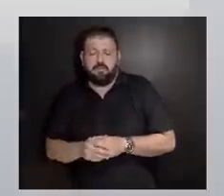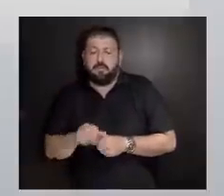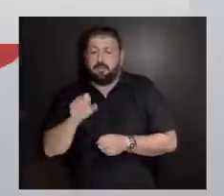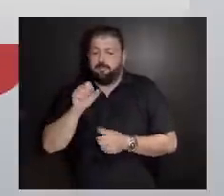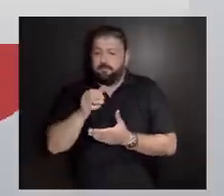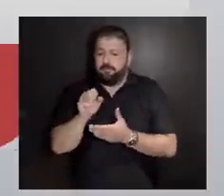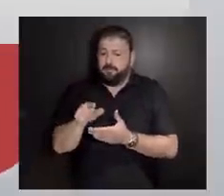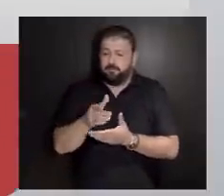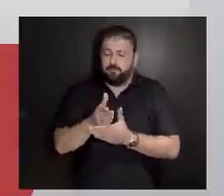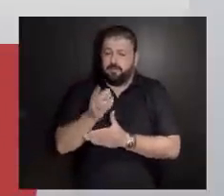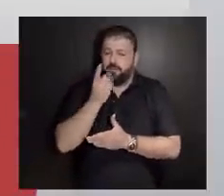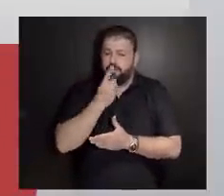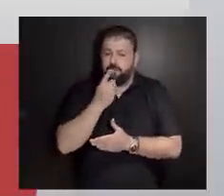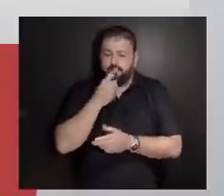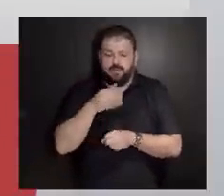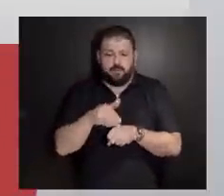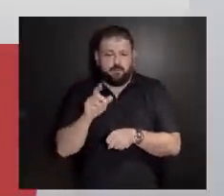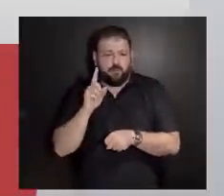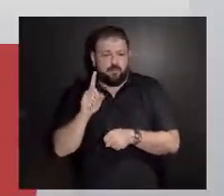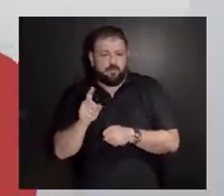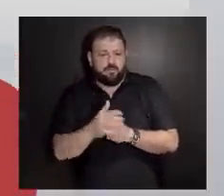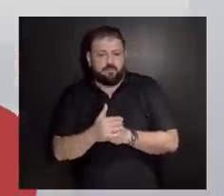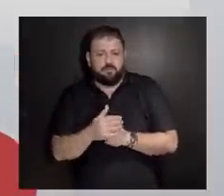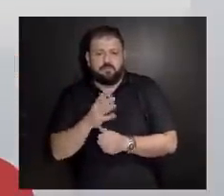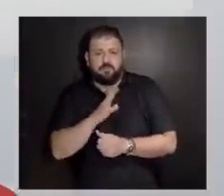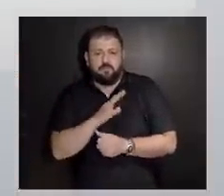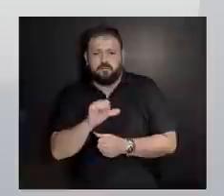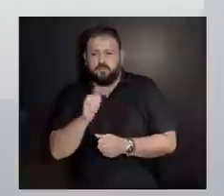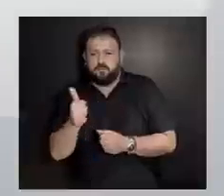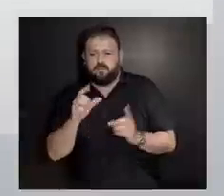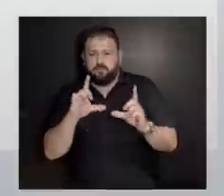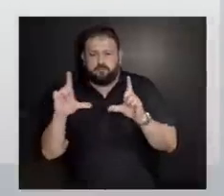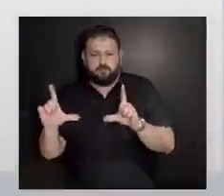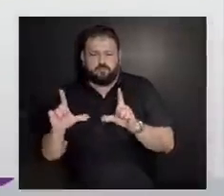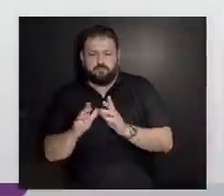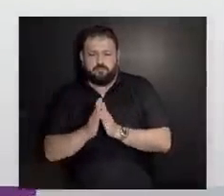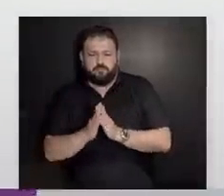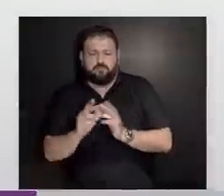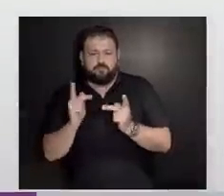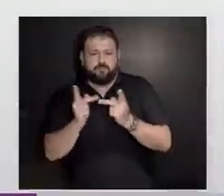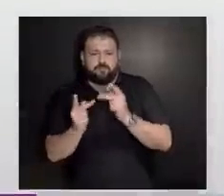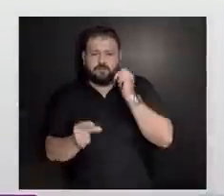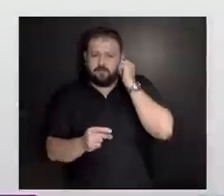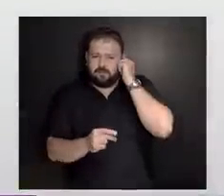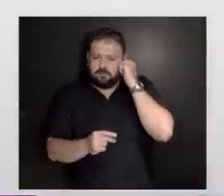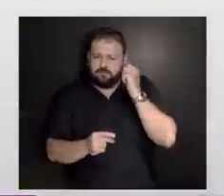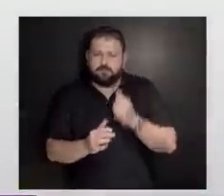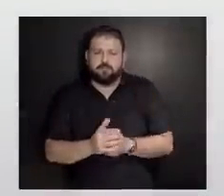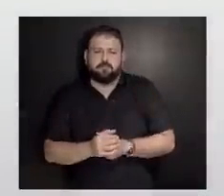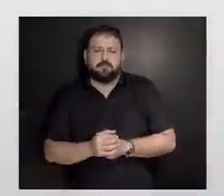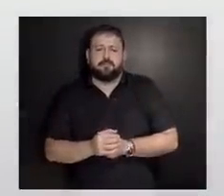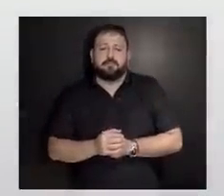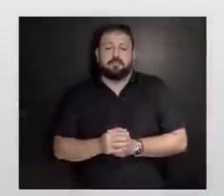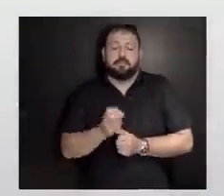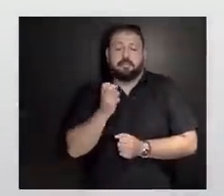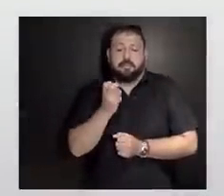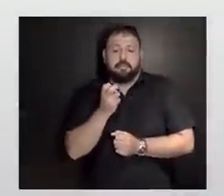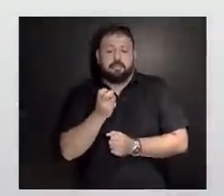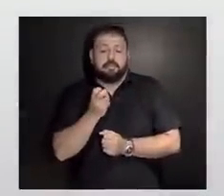1, es una condición, no sé si podemos ver igual la siguiente presentación. Perfecto. Muy bien. En